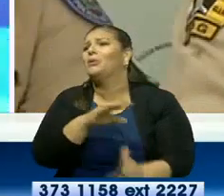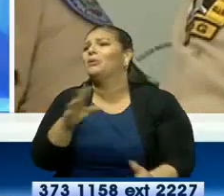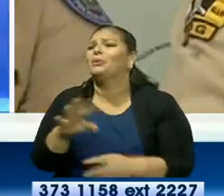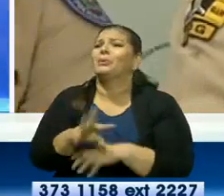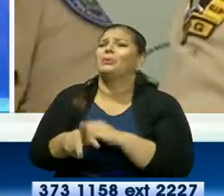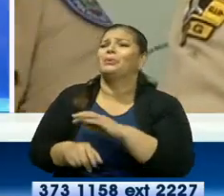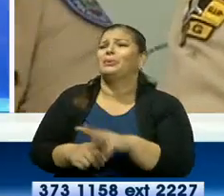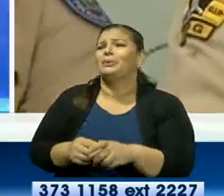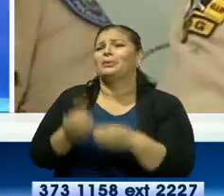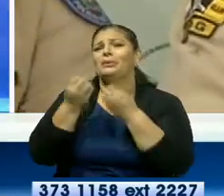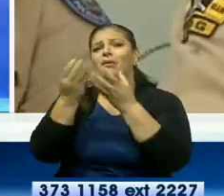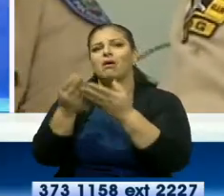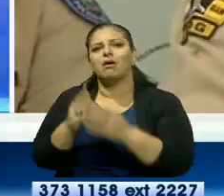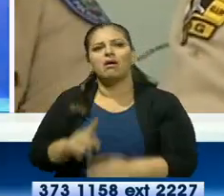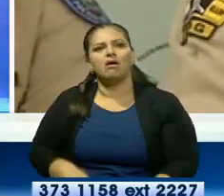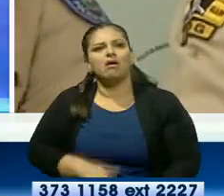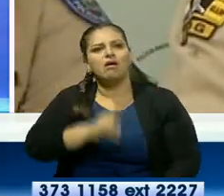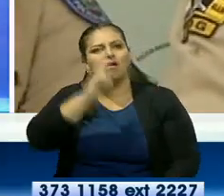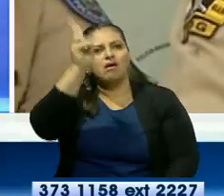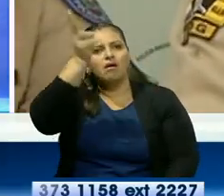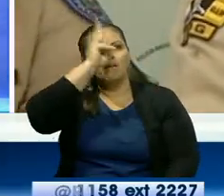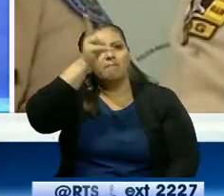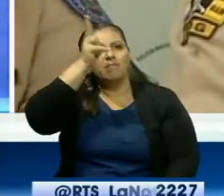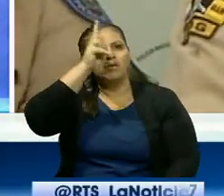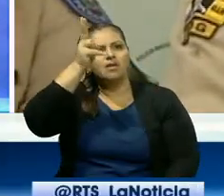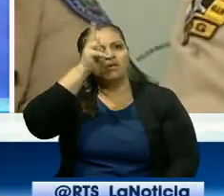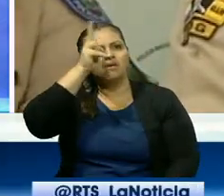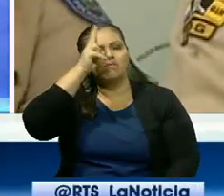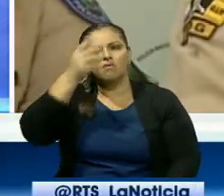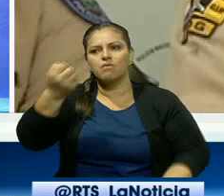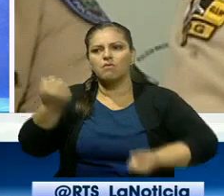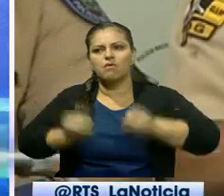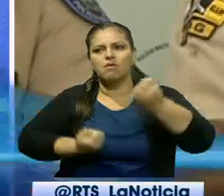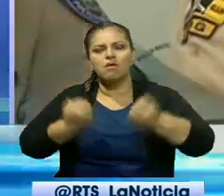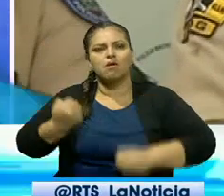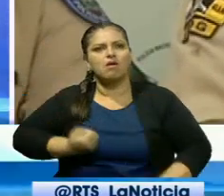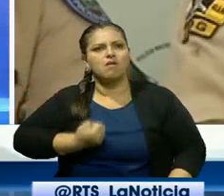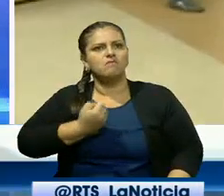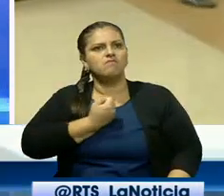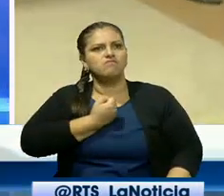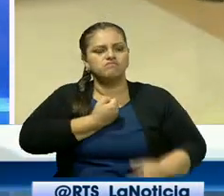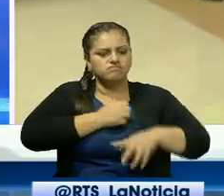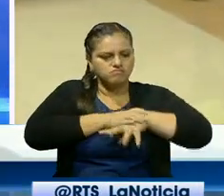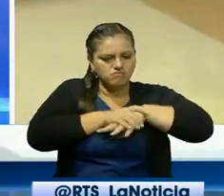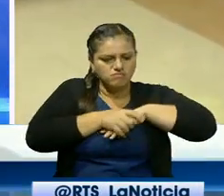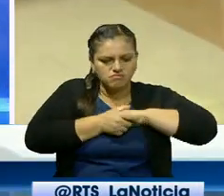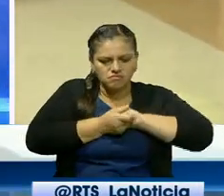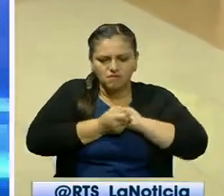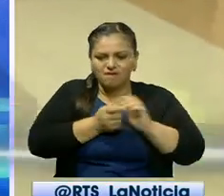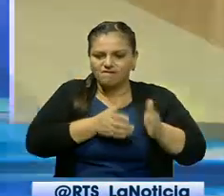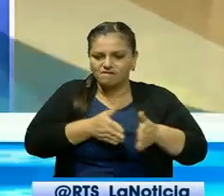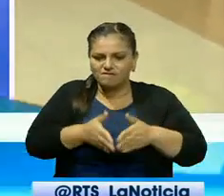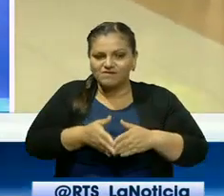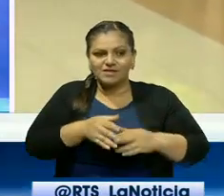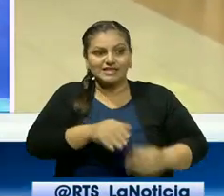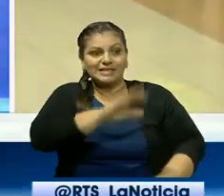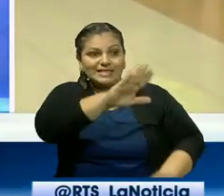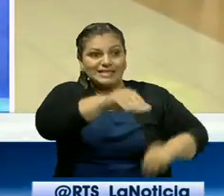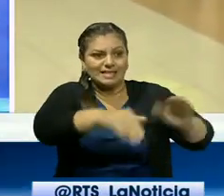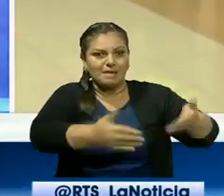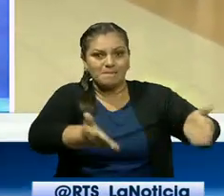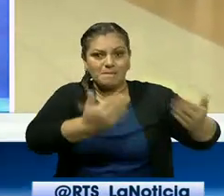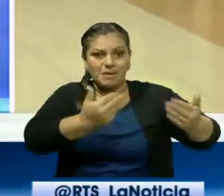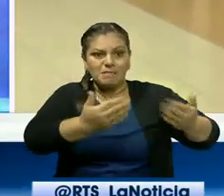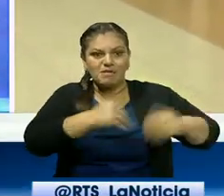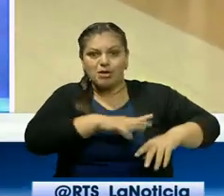Ya se están realizando las coordinaciones con el dueño, el mismo que ya va a retirar esta mercadería y se la va a llevar. Y de esta